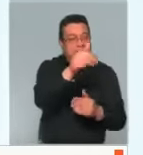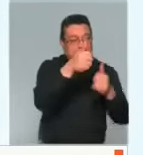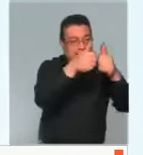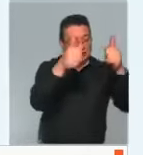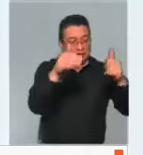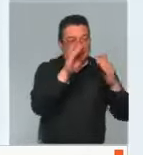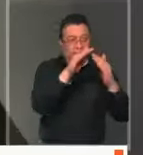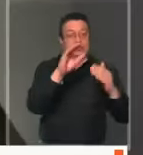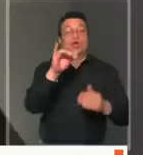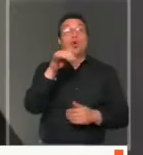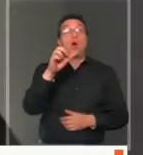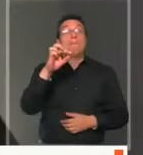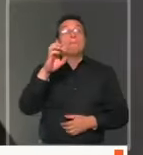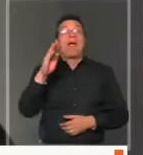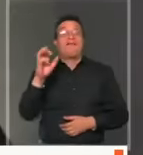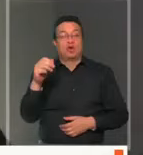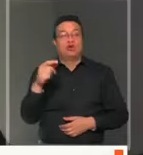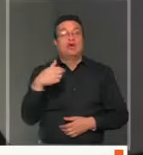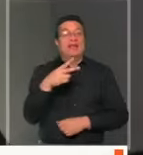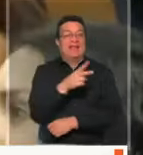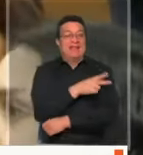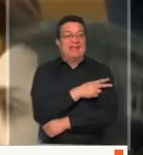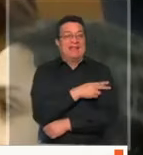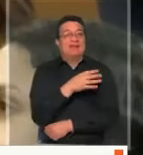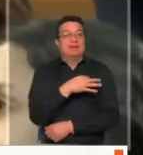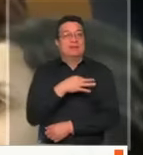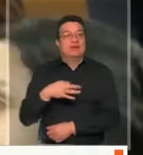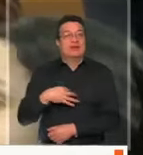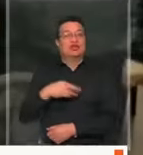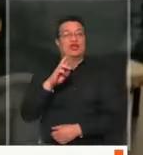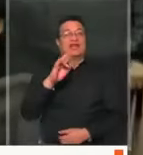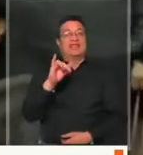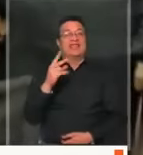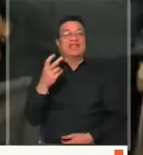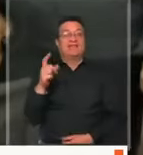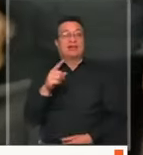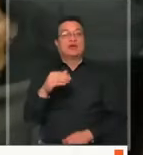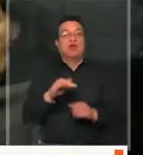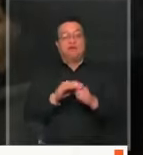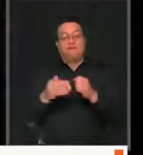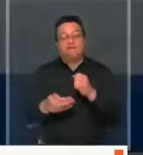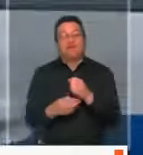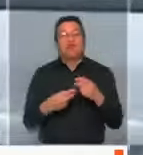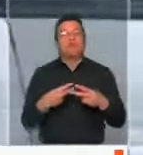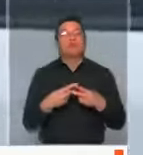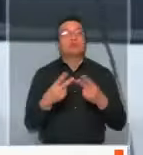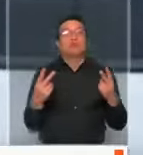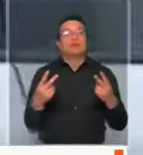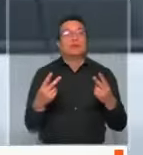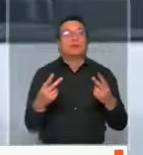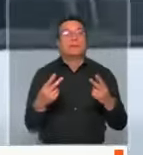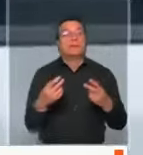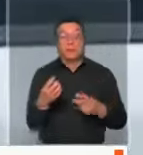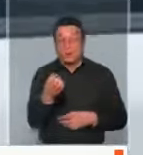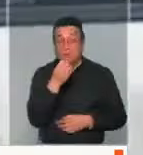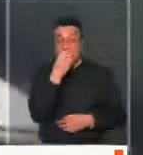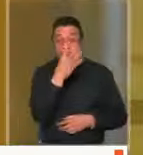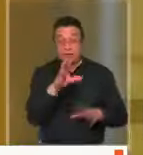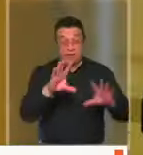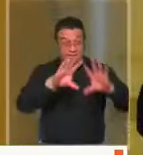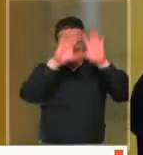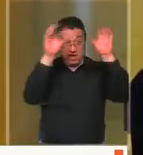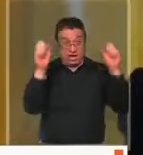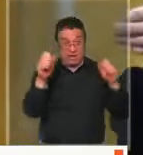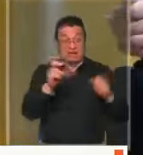con Juan Pablo Leonelli, jefe de gabinete del gobernador Luciano Rivas, para acceder a fondos públicos. En declaraciones a los fiscales a las que